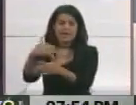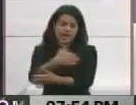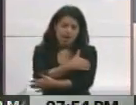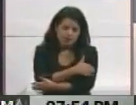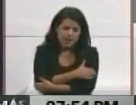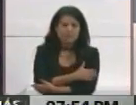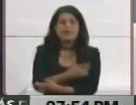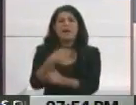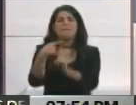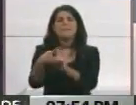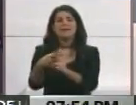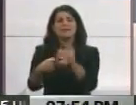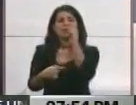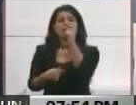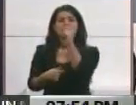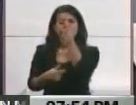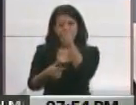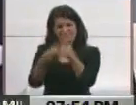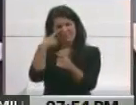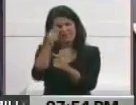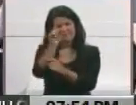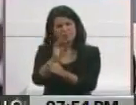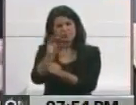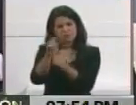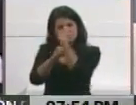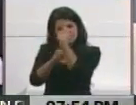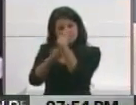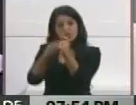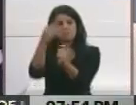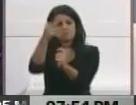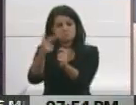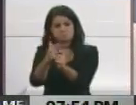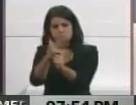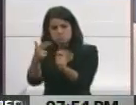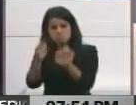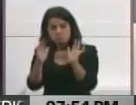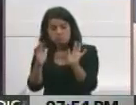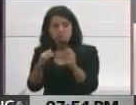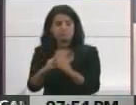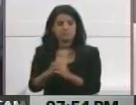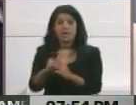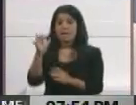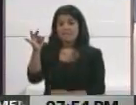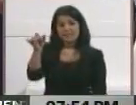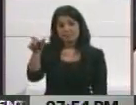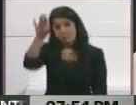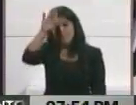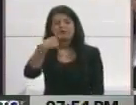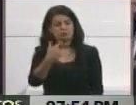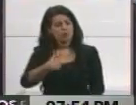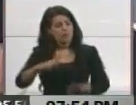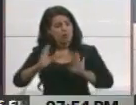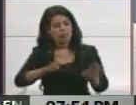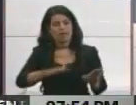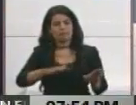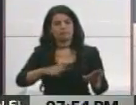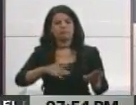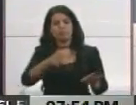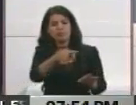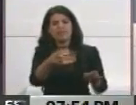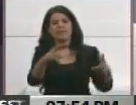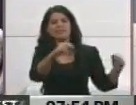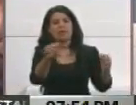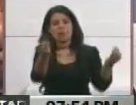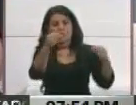Cruz que que él llevó Y además le dice Bueno yo voy a apoyar el y manda el nuncio de la